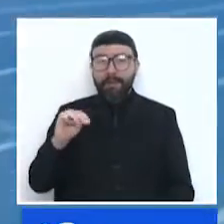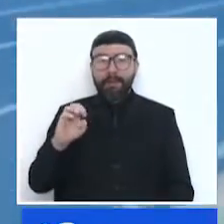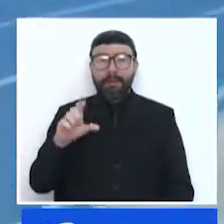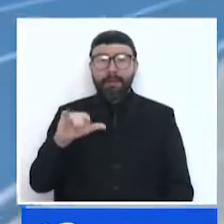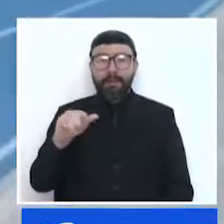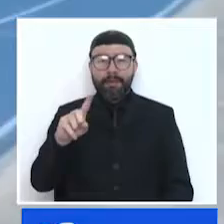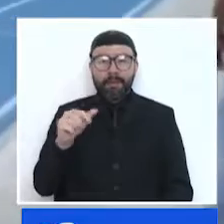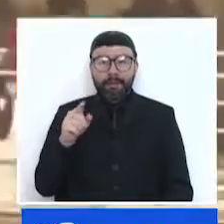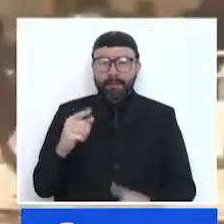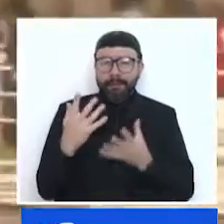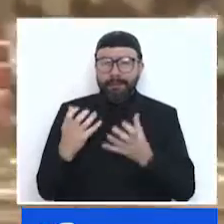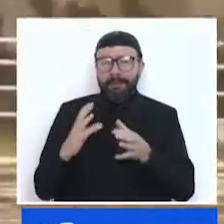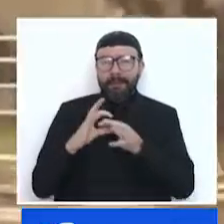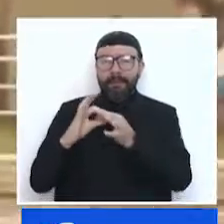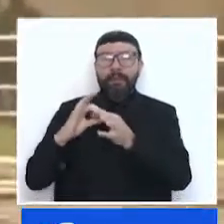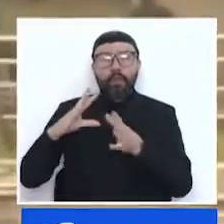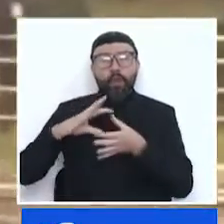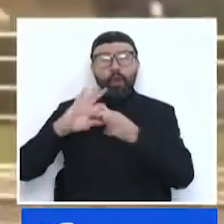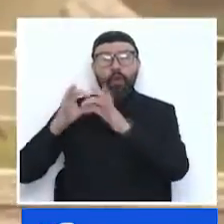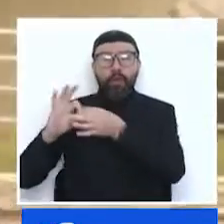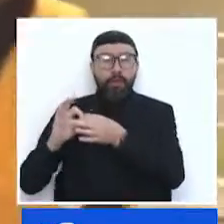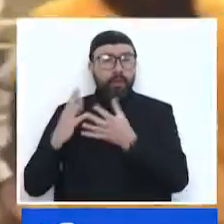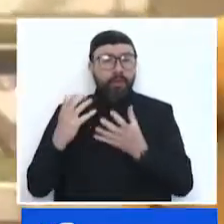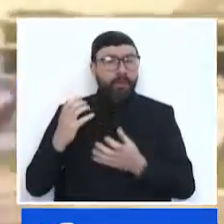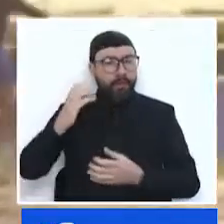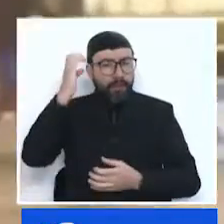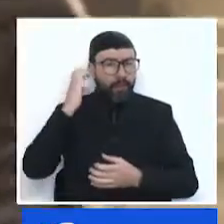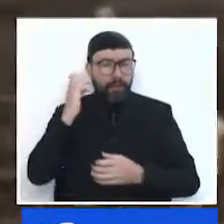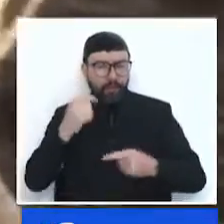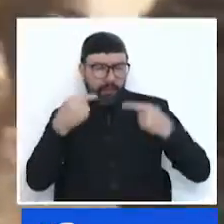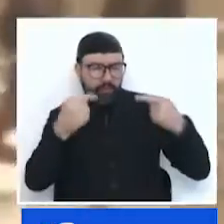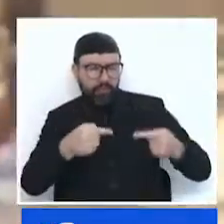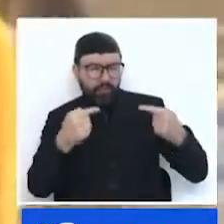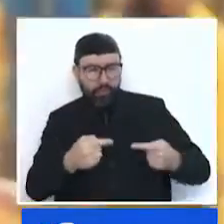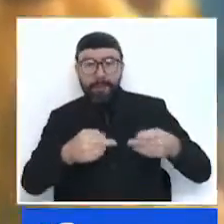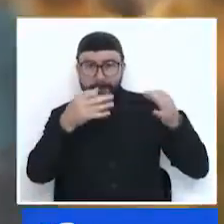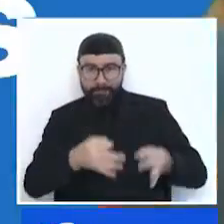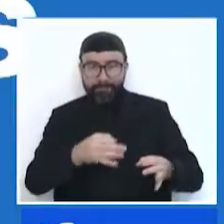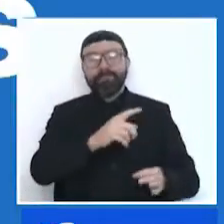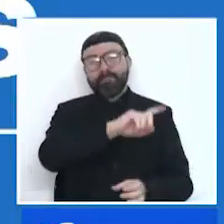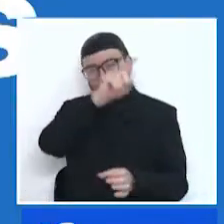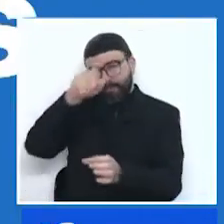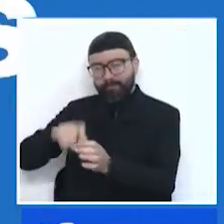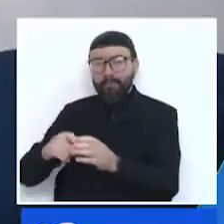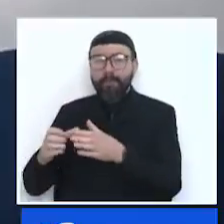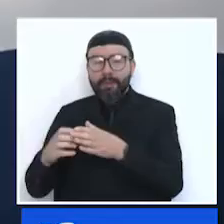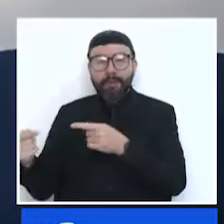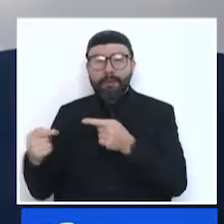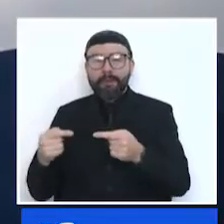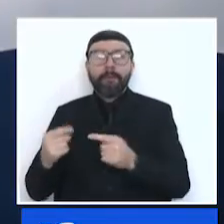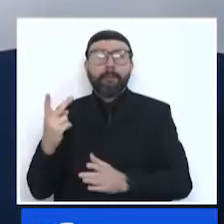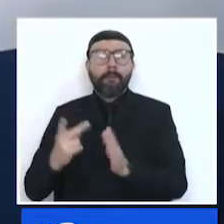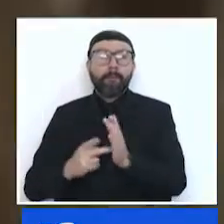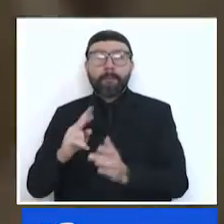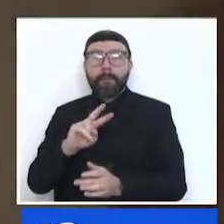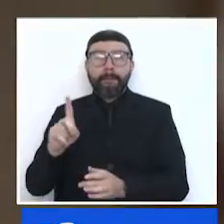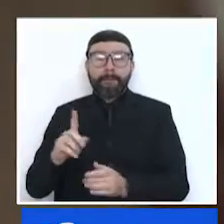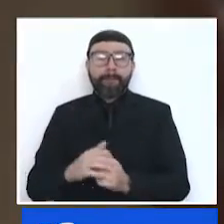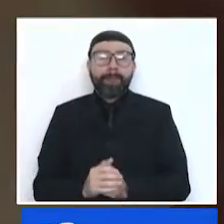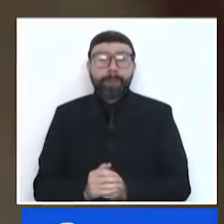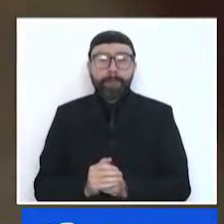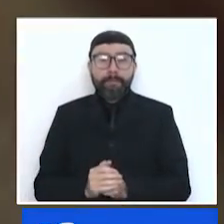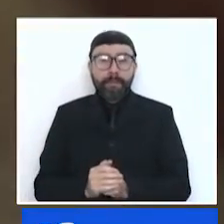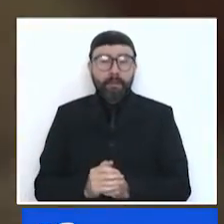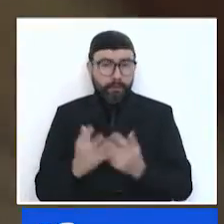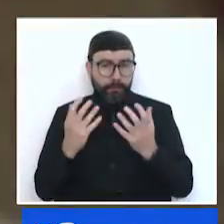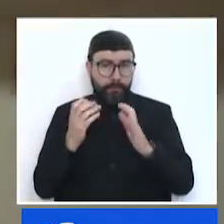La atleta risaraldense buscará en Europa asegurar el cupo a las justas de Tokio 2021. Y en Cinestrés les contaremos